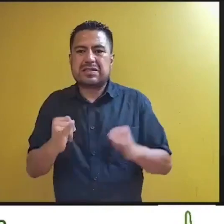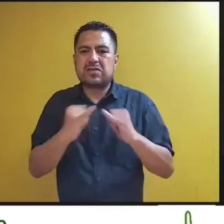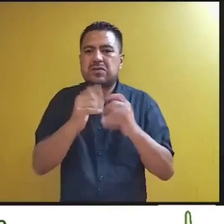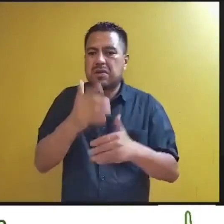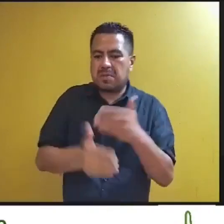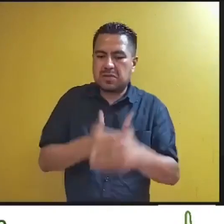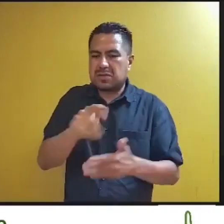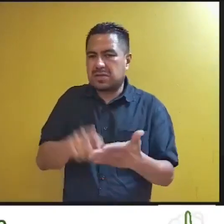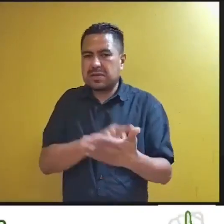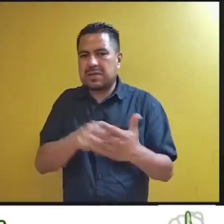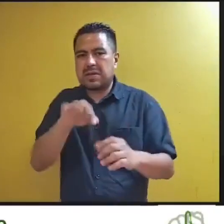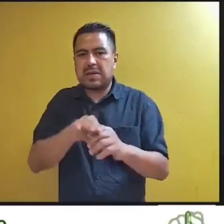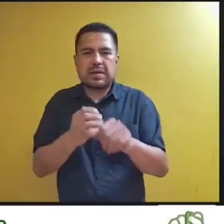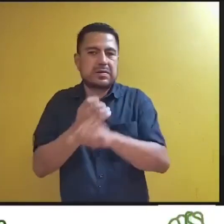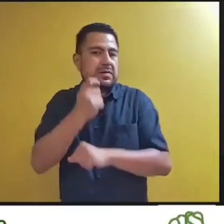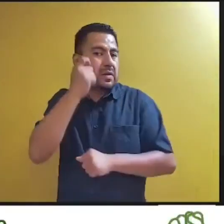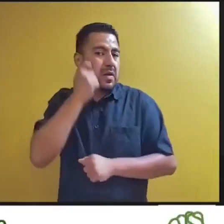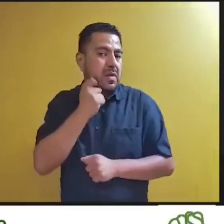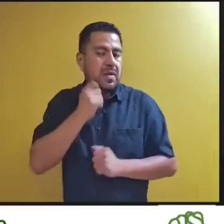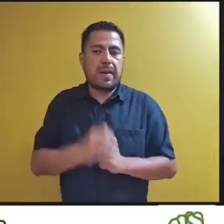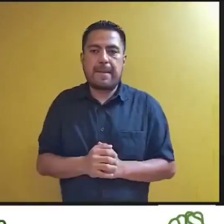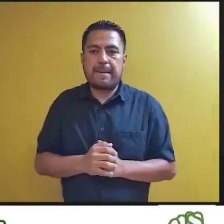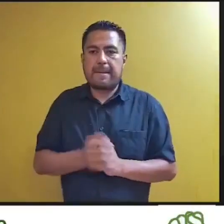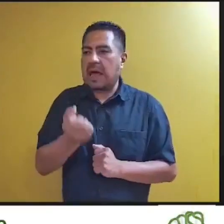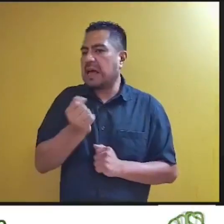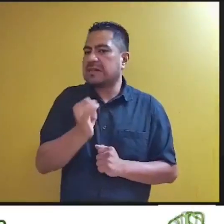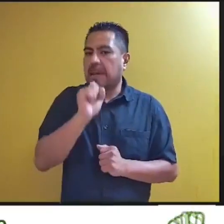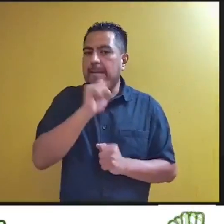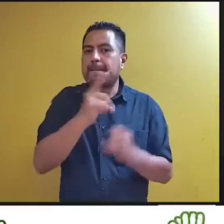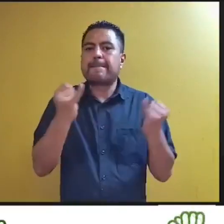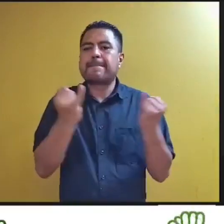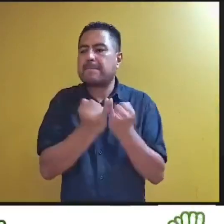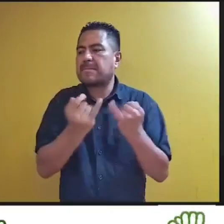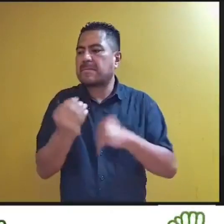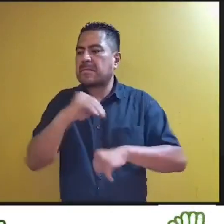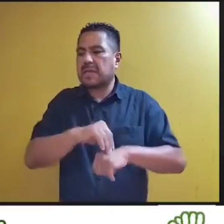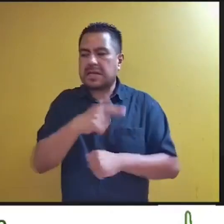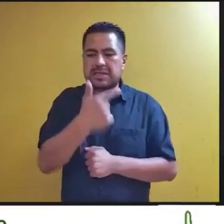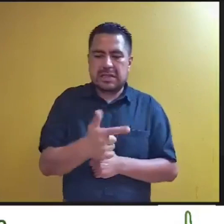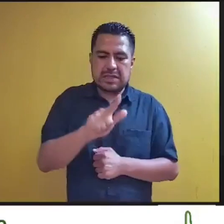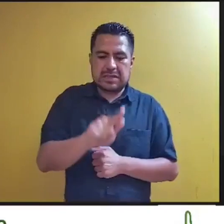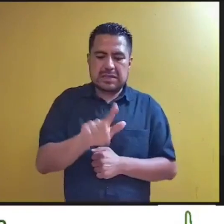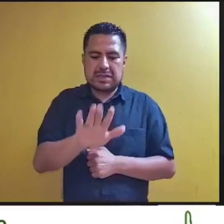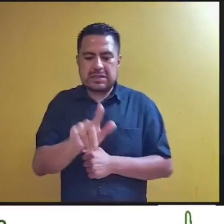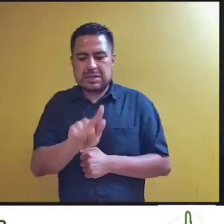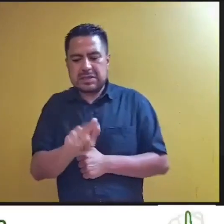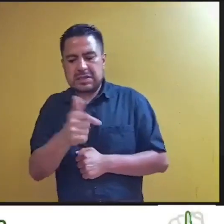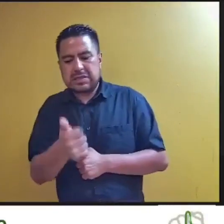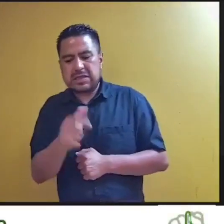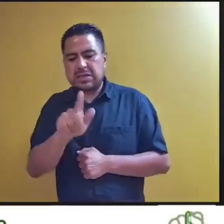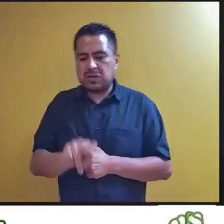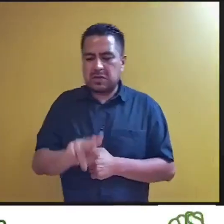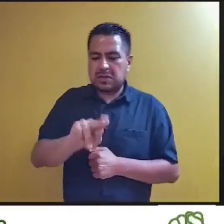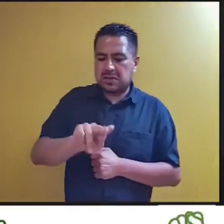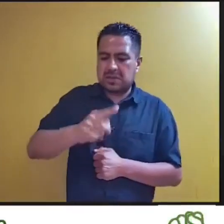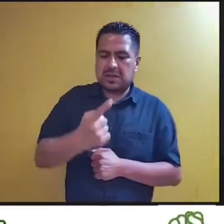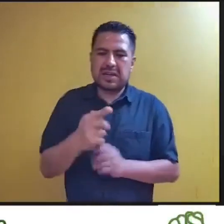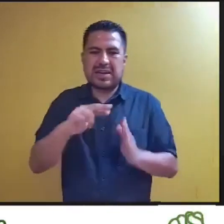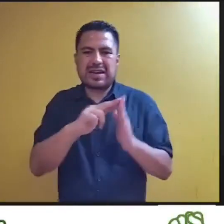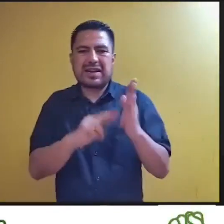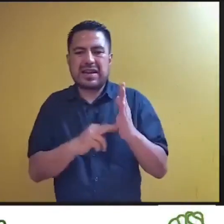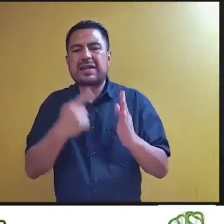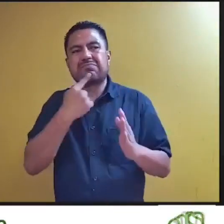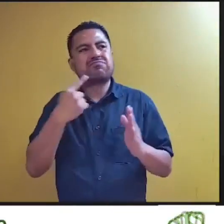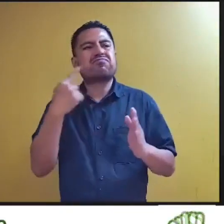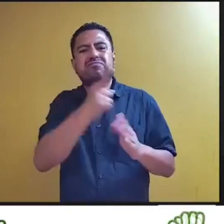y Procedimientos Electorales del Estado de Guerrero, así como los similares 7, 75, 76, 80, 81 del Reglamento de Quejas